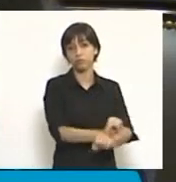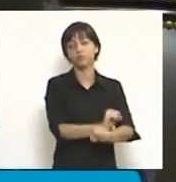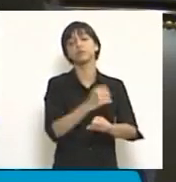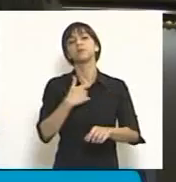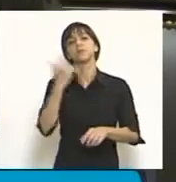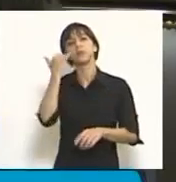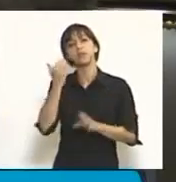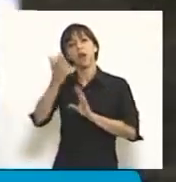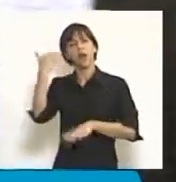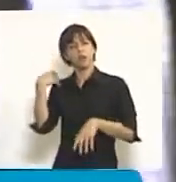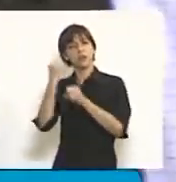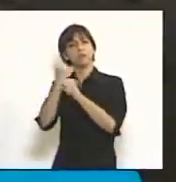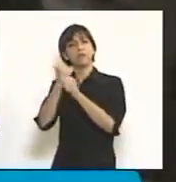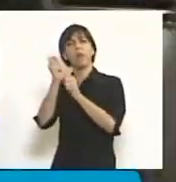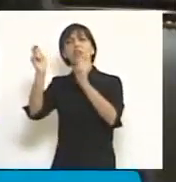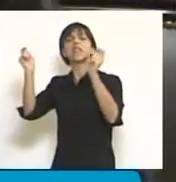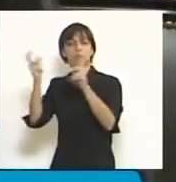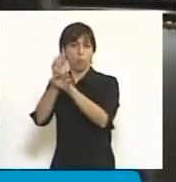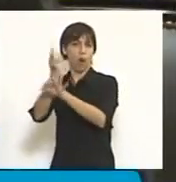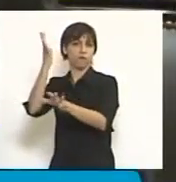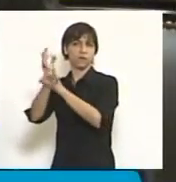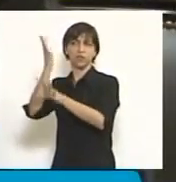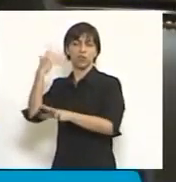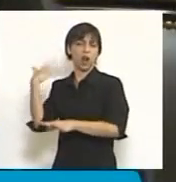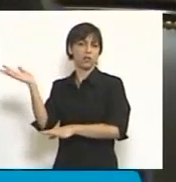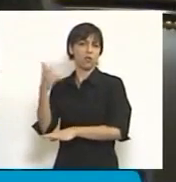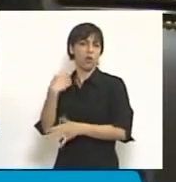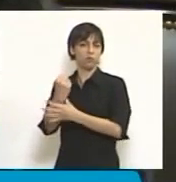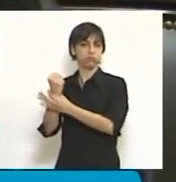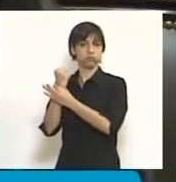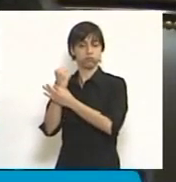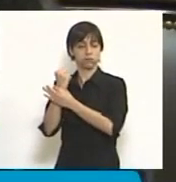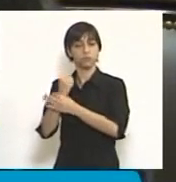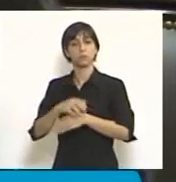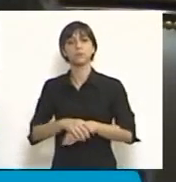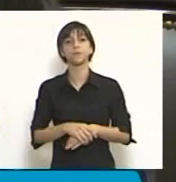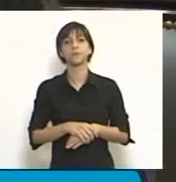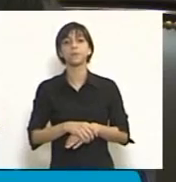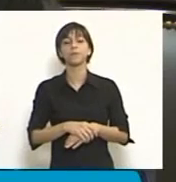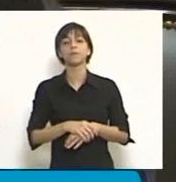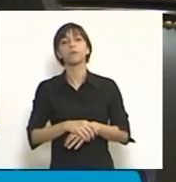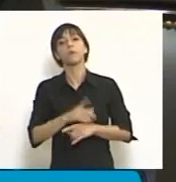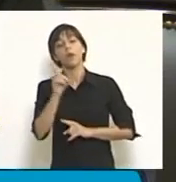trabajaron catedráticos notables, pero también sabemos que algunas